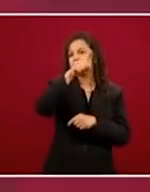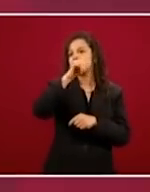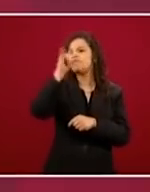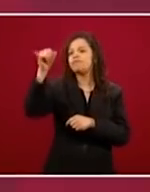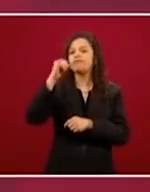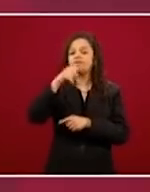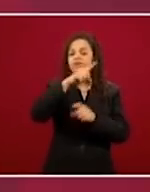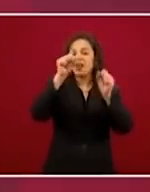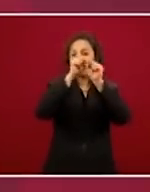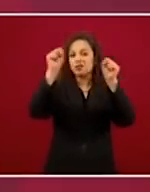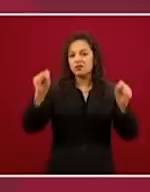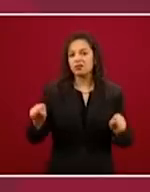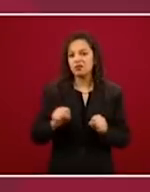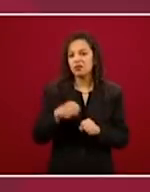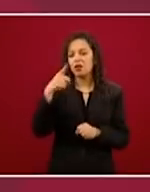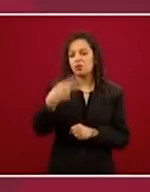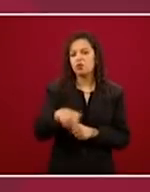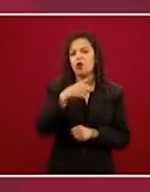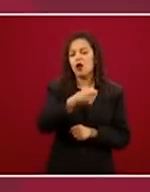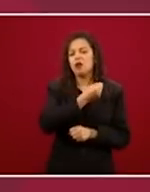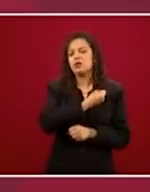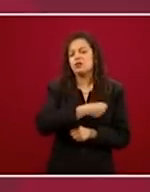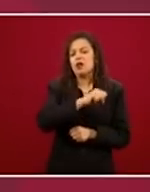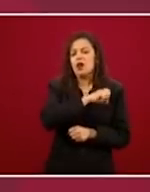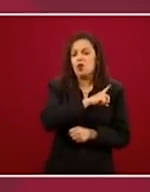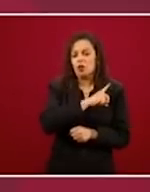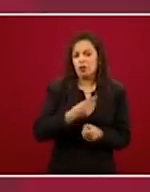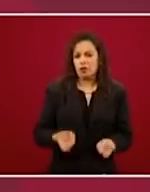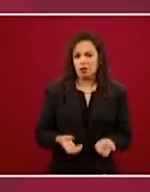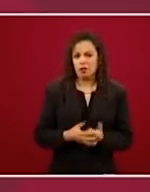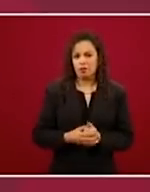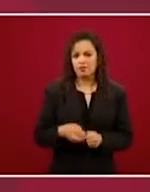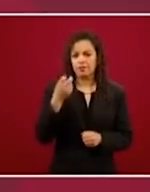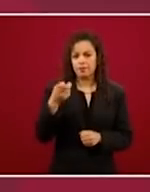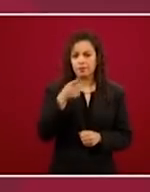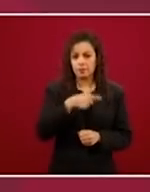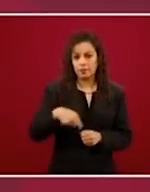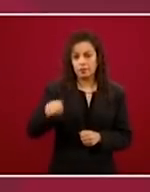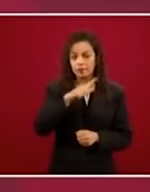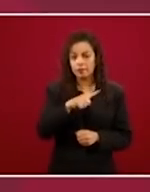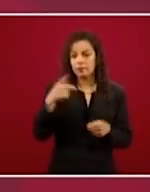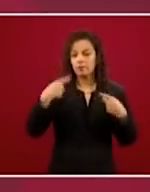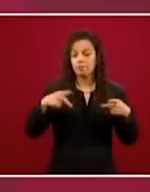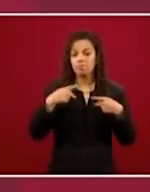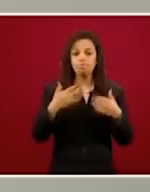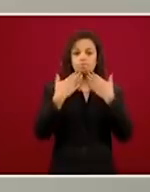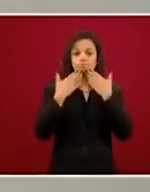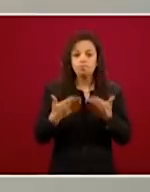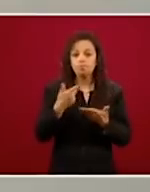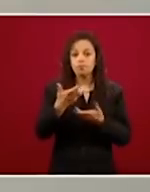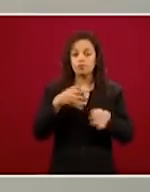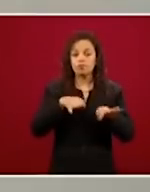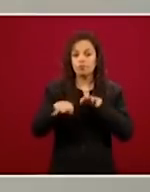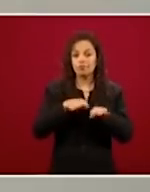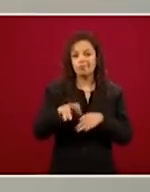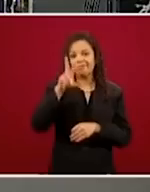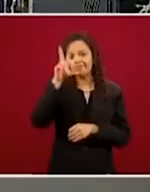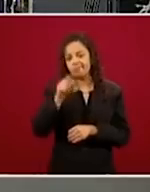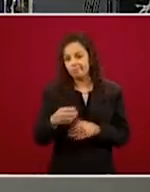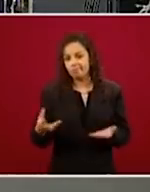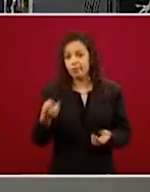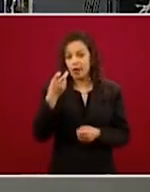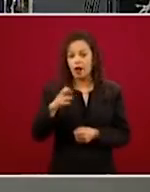es controlando estas malas prácticas como a veces surge de manera inmediata la capacidad de atención